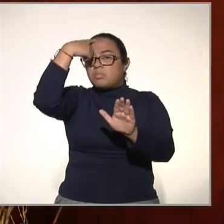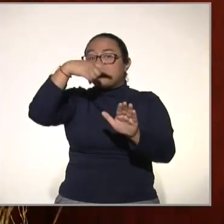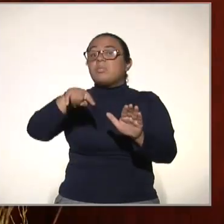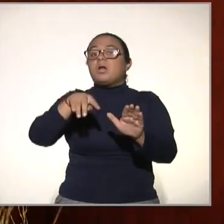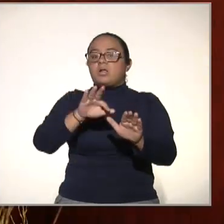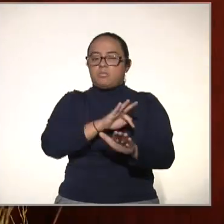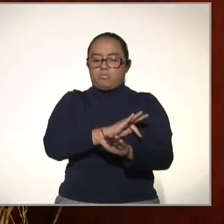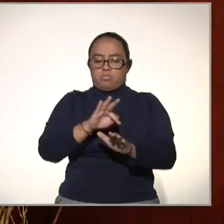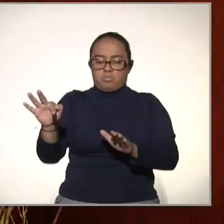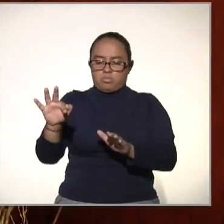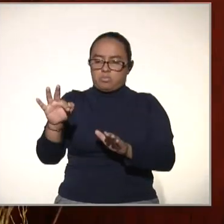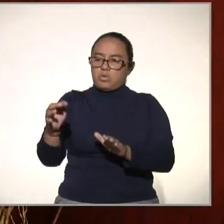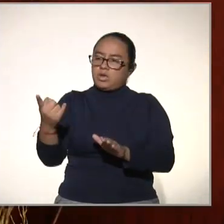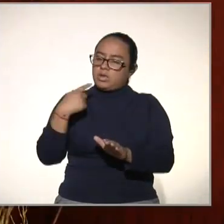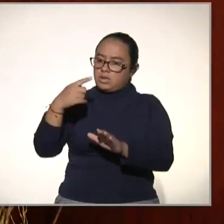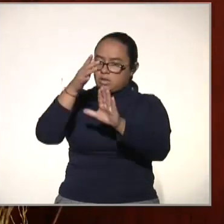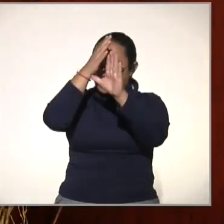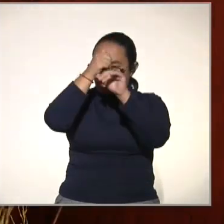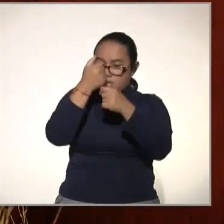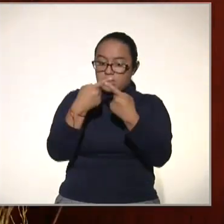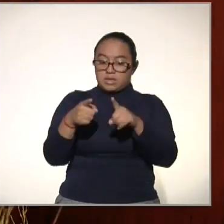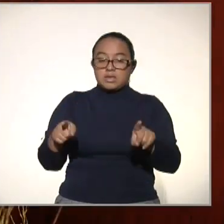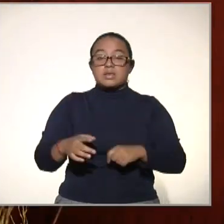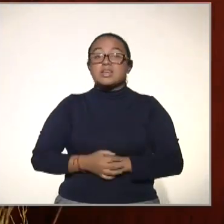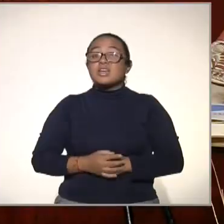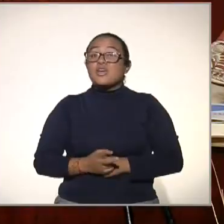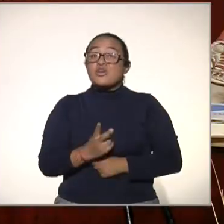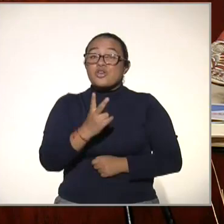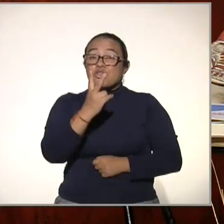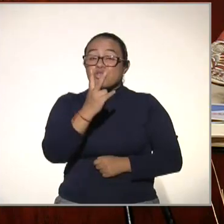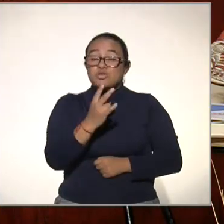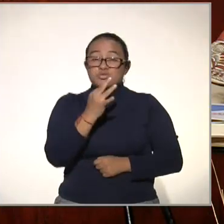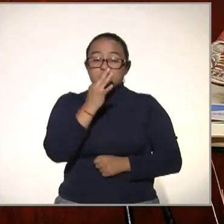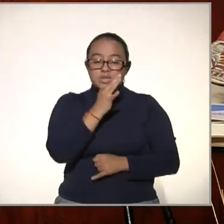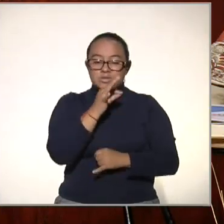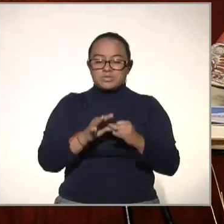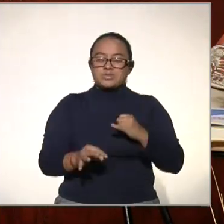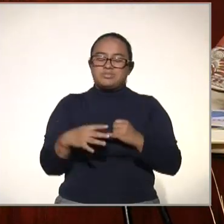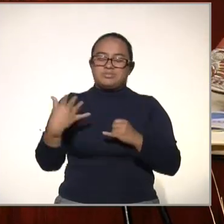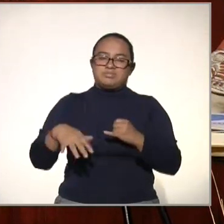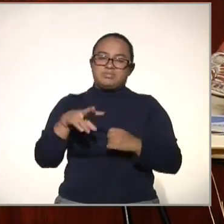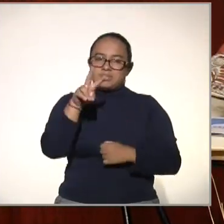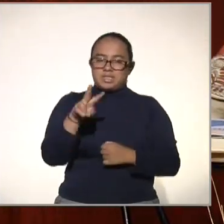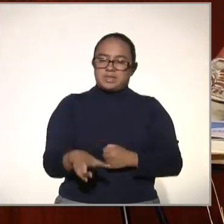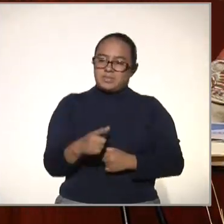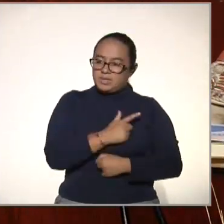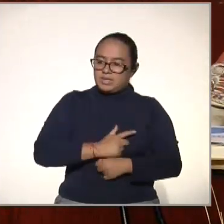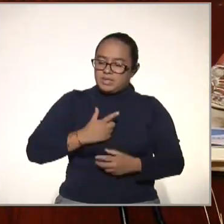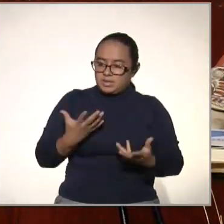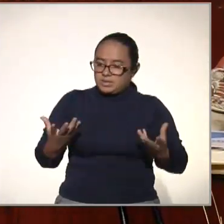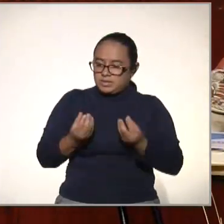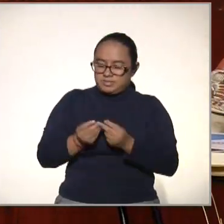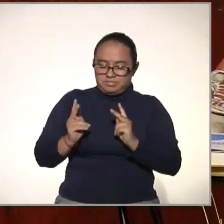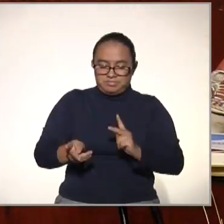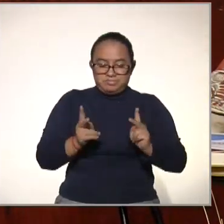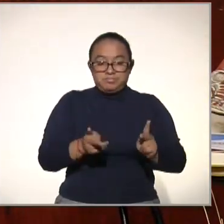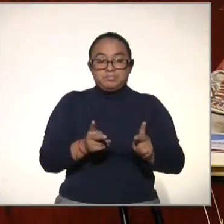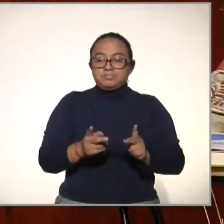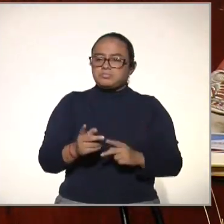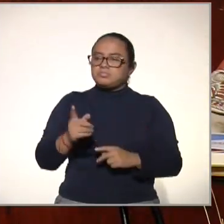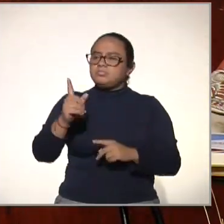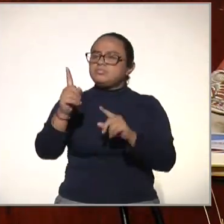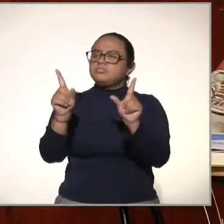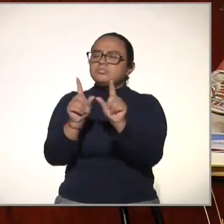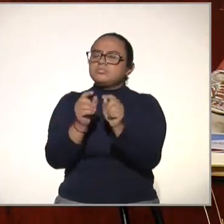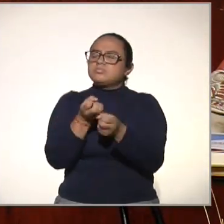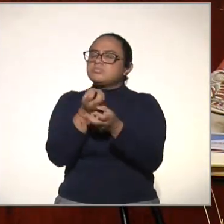a un consenso diferente, ¿no? Claro que sí, Linda. Nos quedan 2 minutos de programa. Ha sido realmente un placer tener esta conversación con ustedes. Luego empecemos contigo.